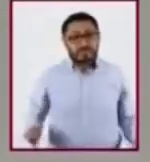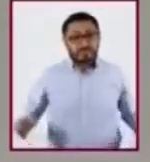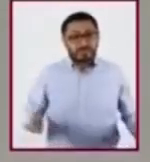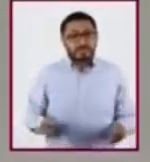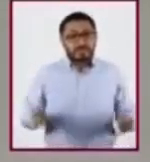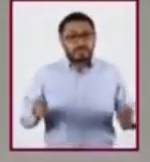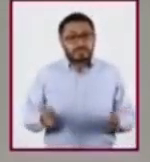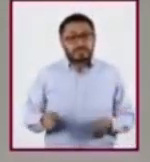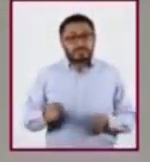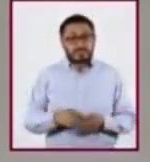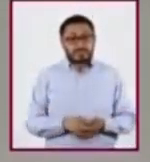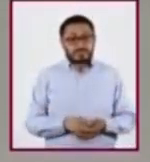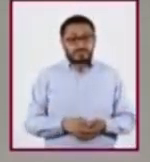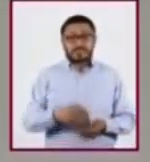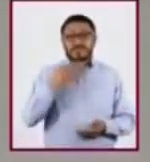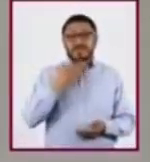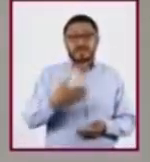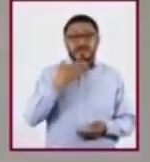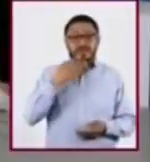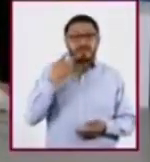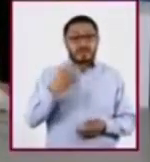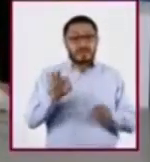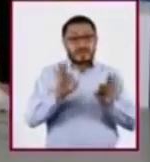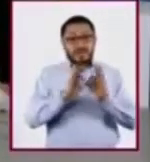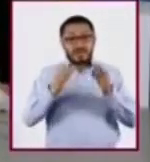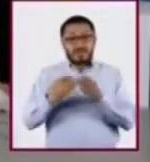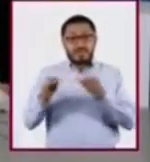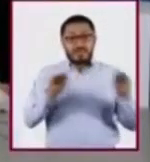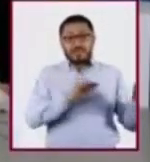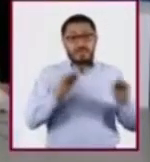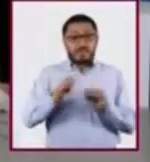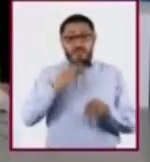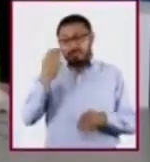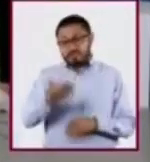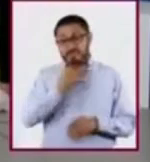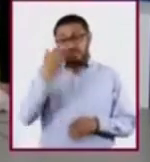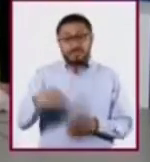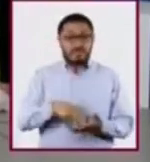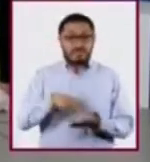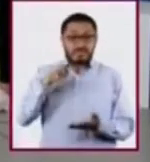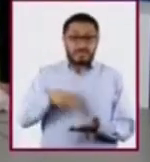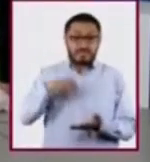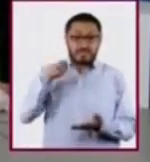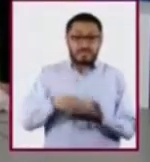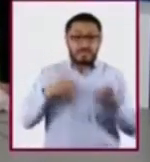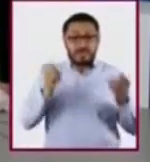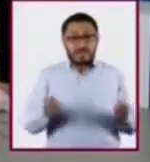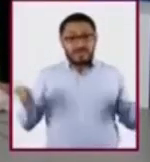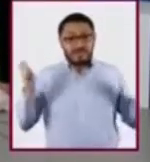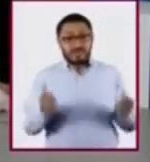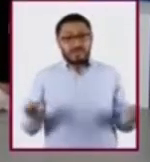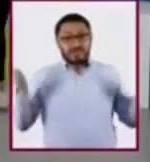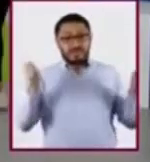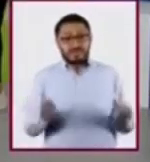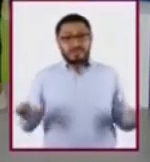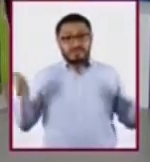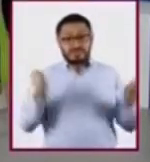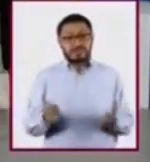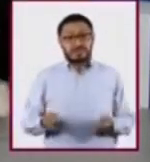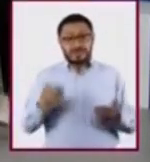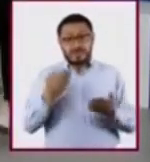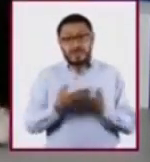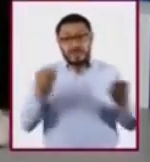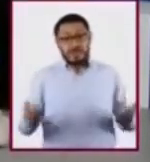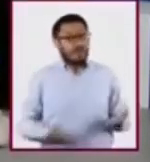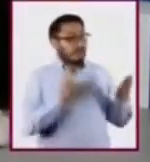balanceo y salto. Muy bien, ese es el movimiento tradicional del salto de la cuerda. Muy bien, ¿lo quieres intentar, Leslie? Claro que sí.